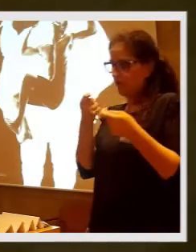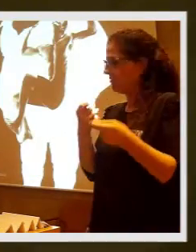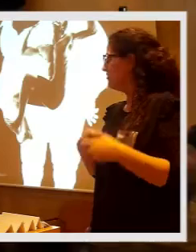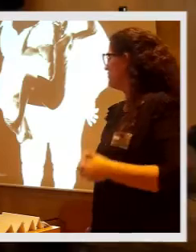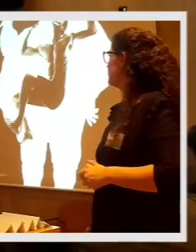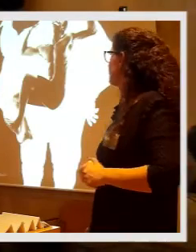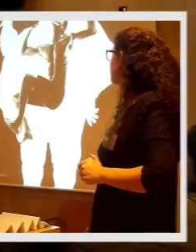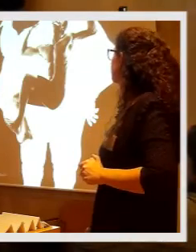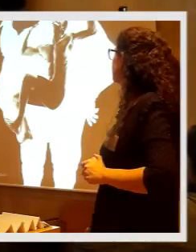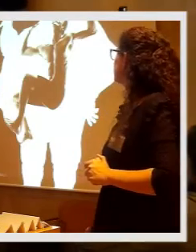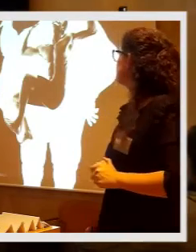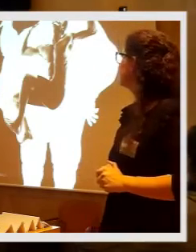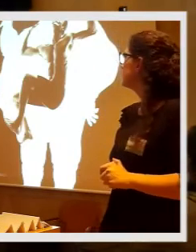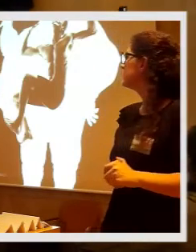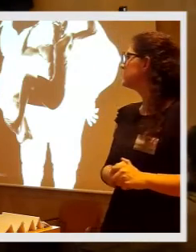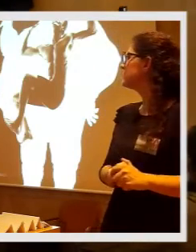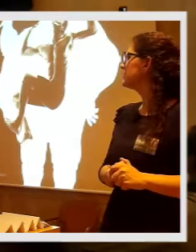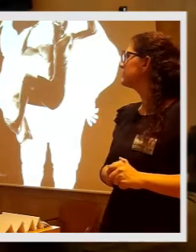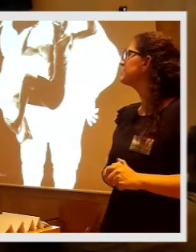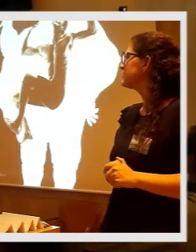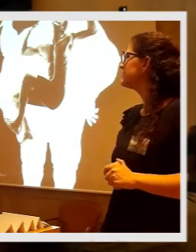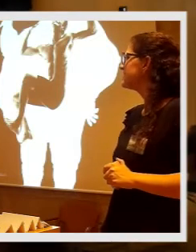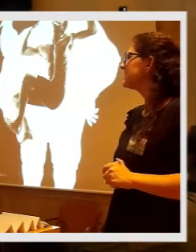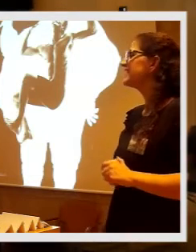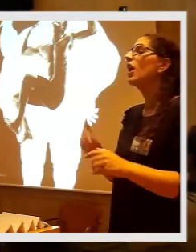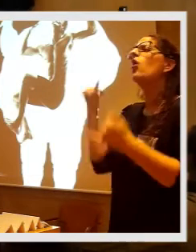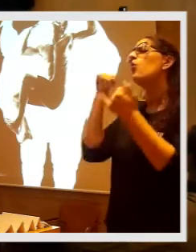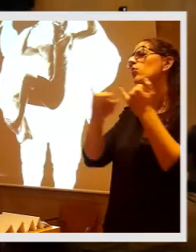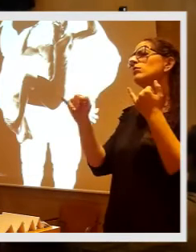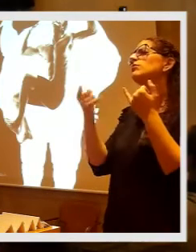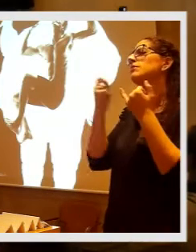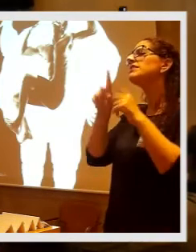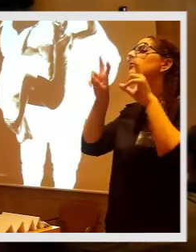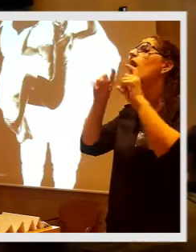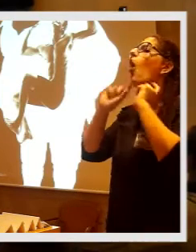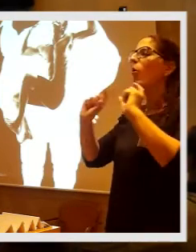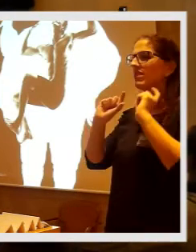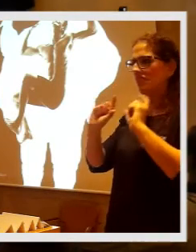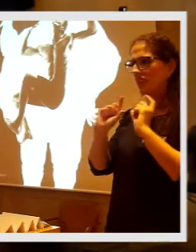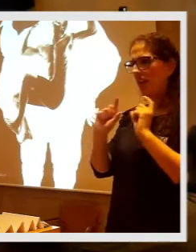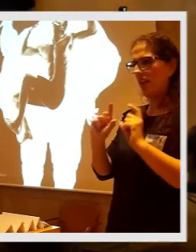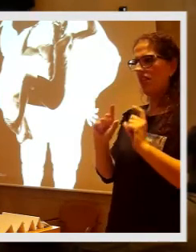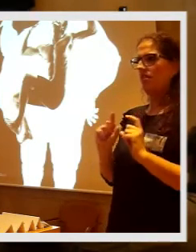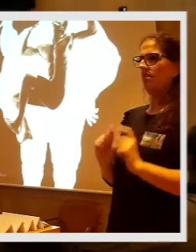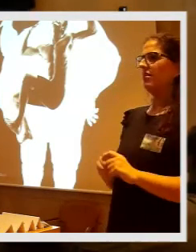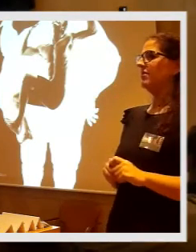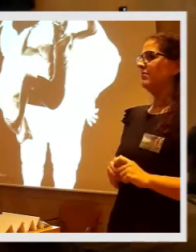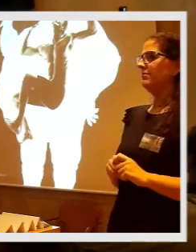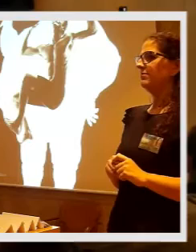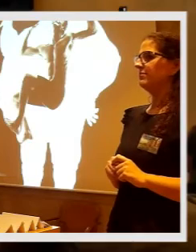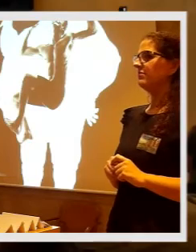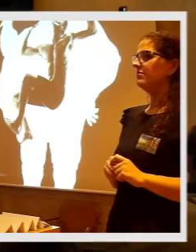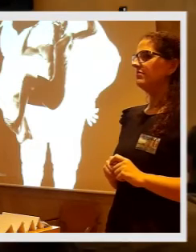tomar. El siguiente punto, muy someramente, que quería hablaros es de la obesidad. Yo creo que eso lo sabemos todos, ¿no? Evidentemente